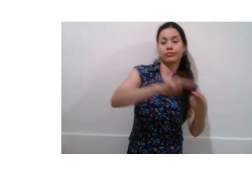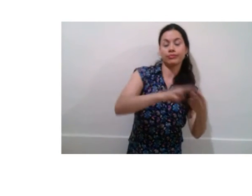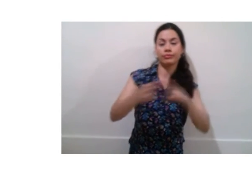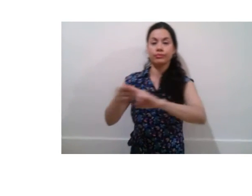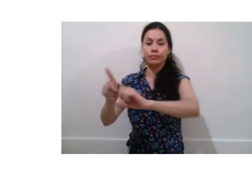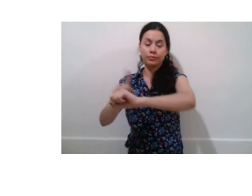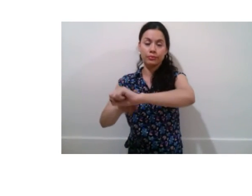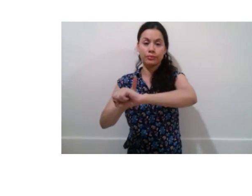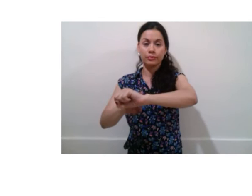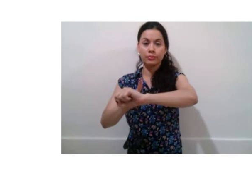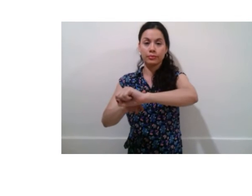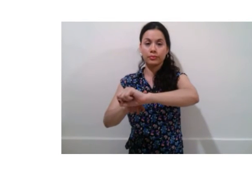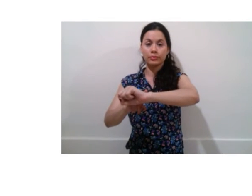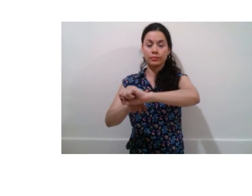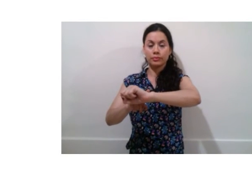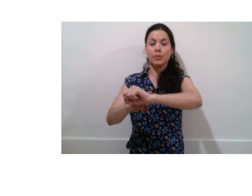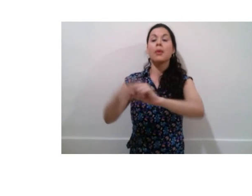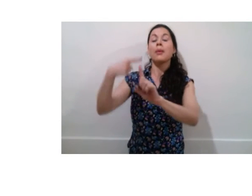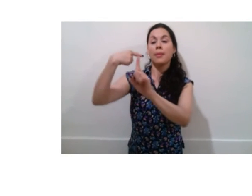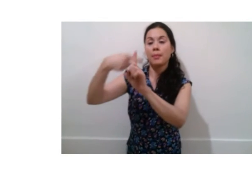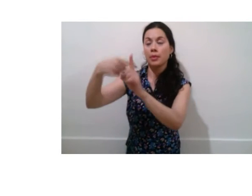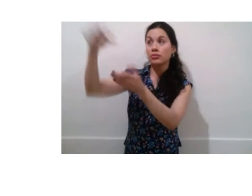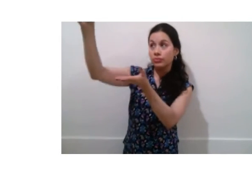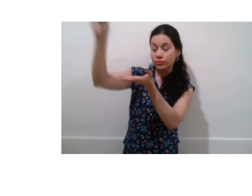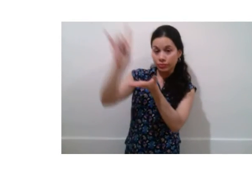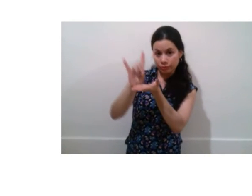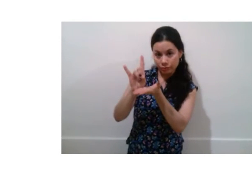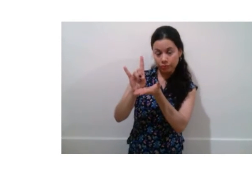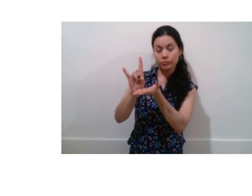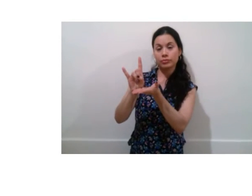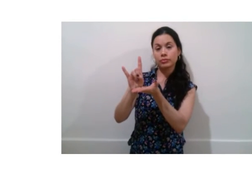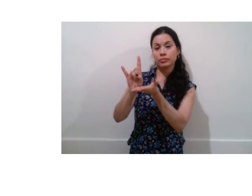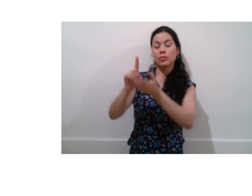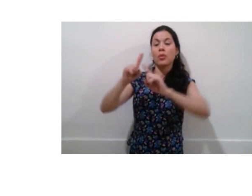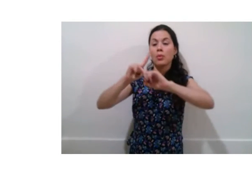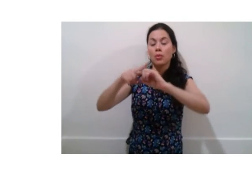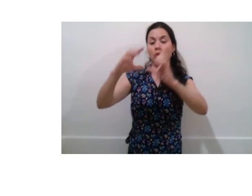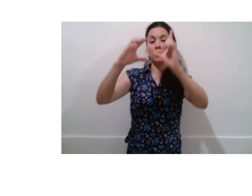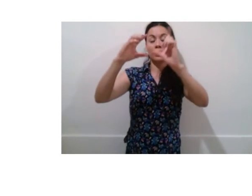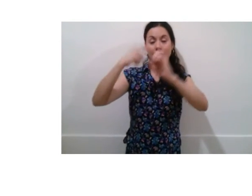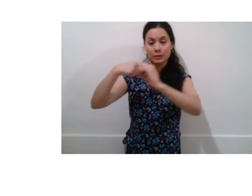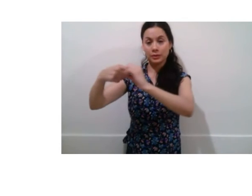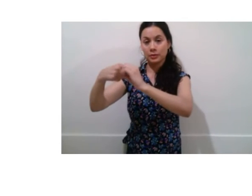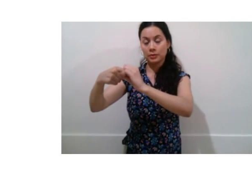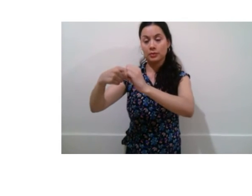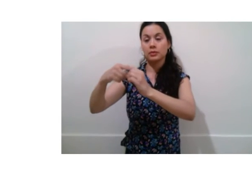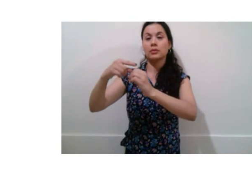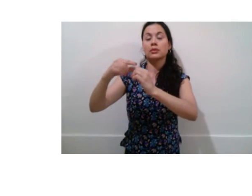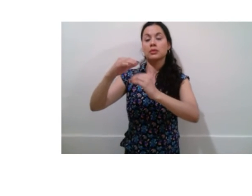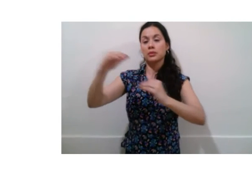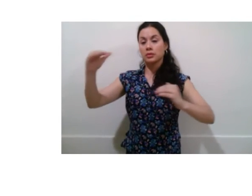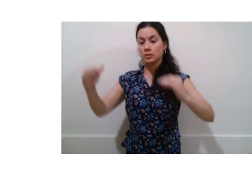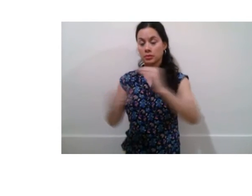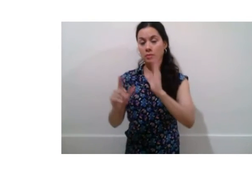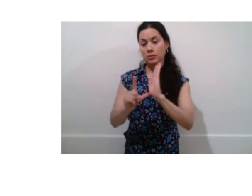respecto al tiempo más la gravedad por teta sobre la